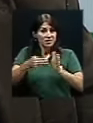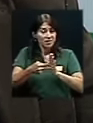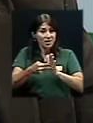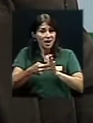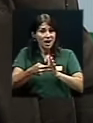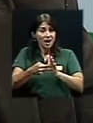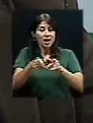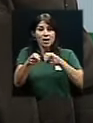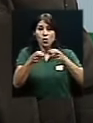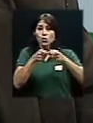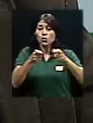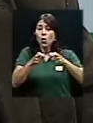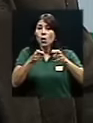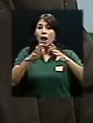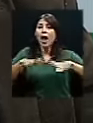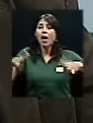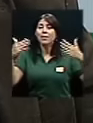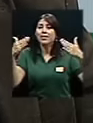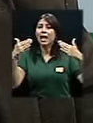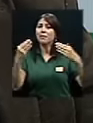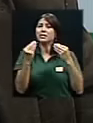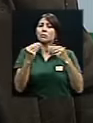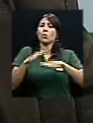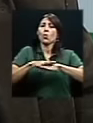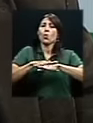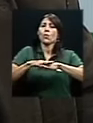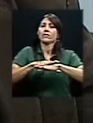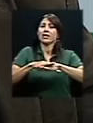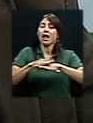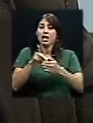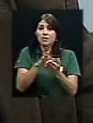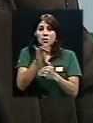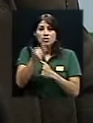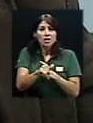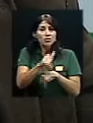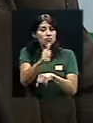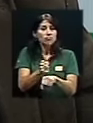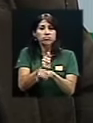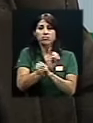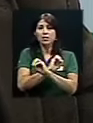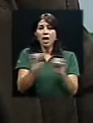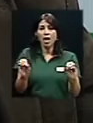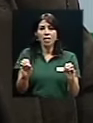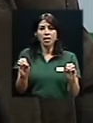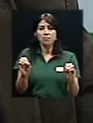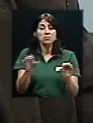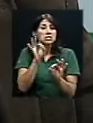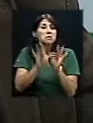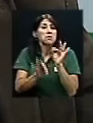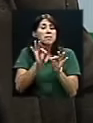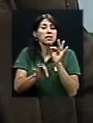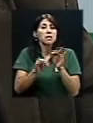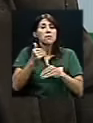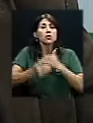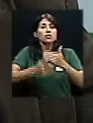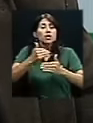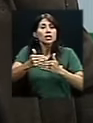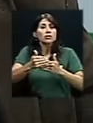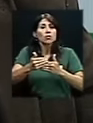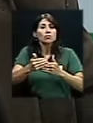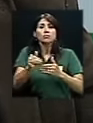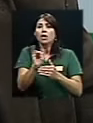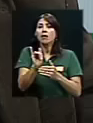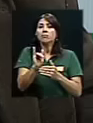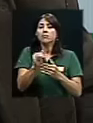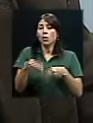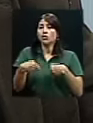laxo, que dicho sea de paso, el proyecto no establece absolutamente nada, simplemente el proceso parece que termina al momento que se otorga la